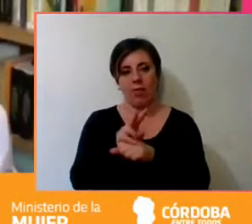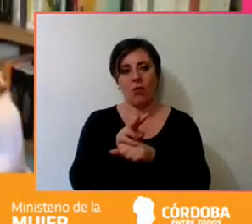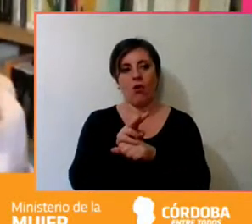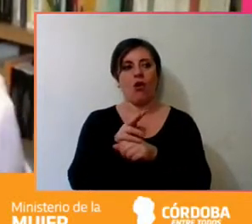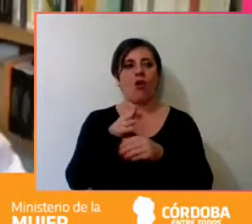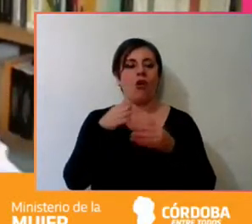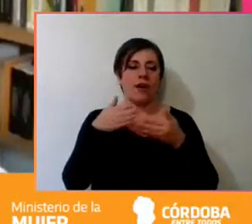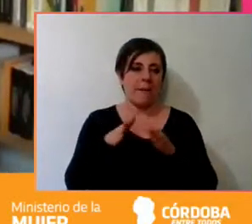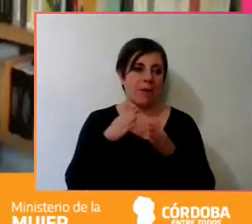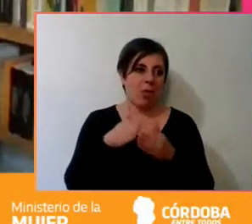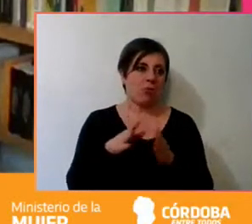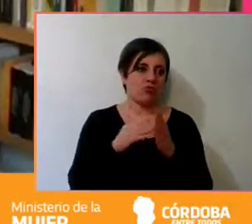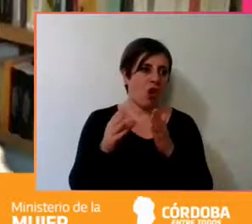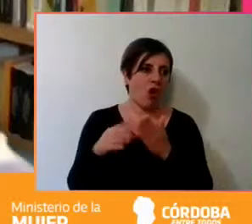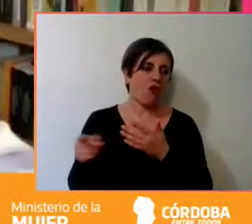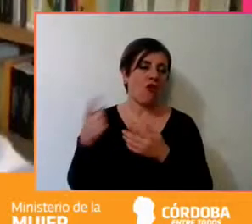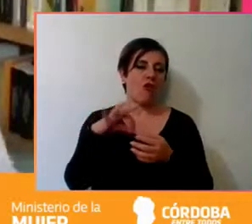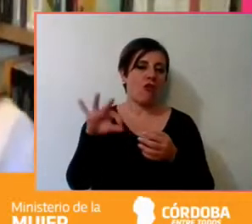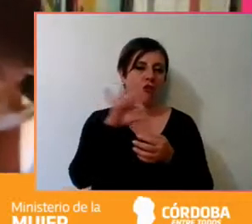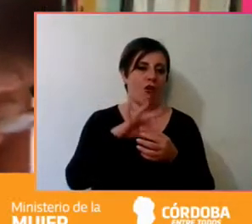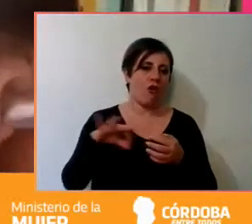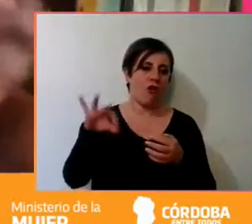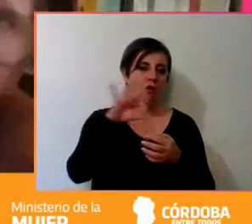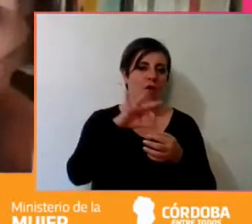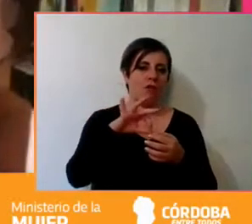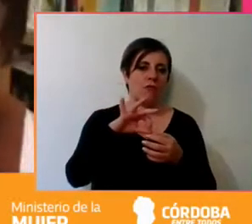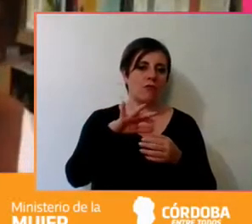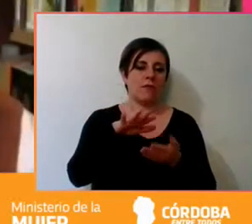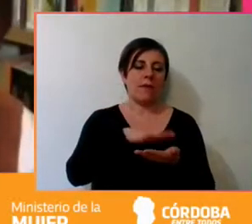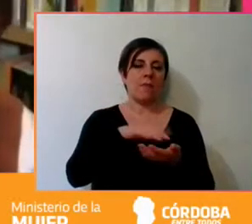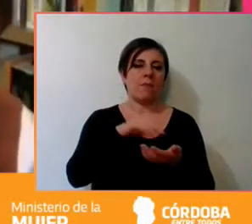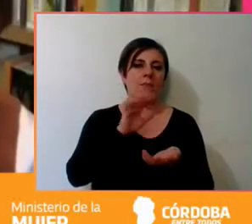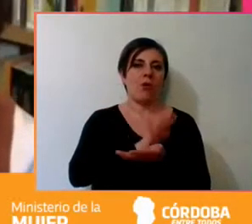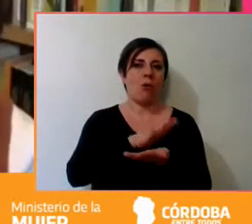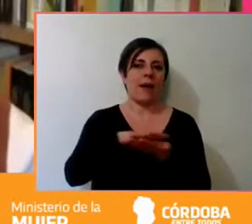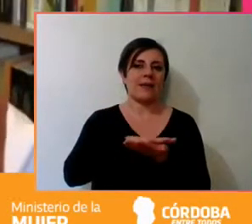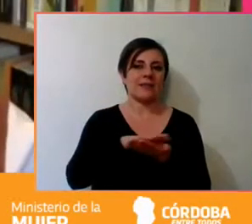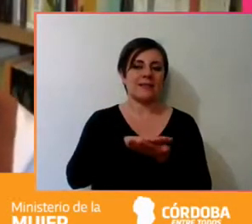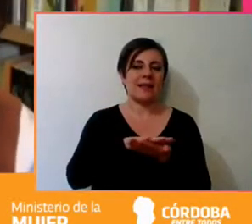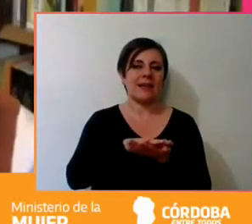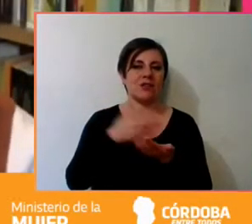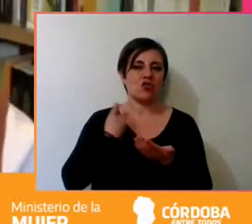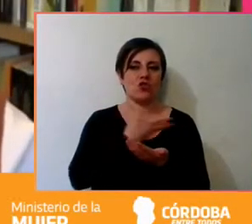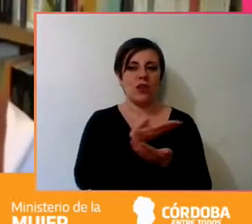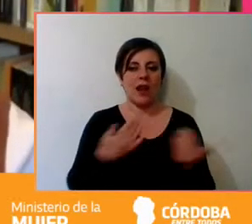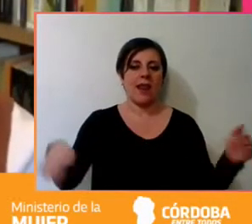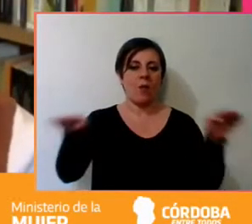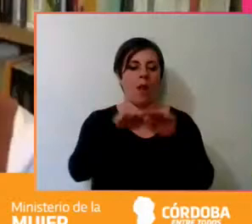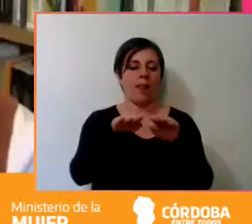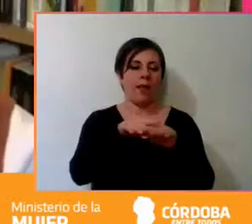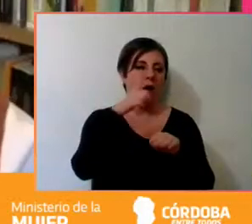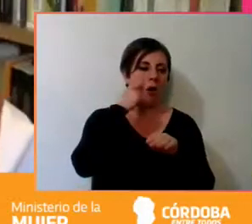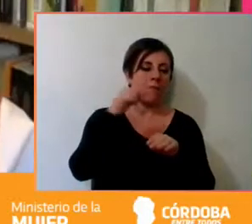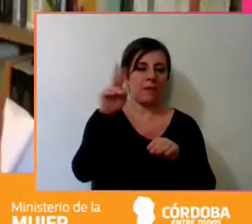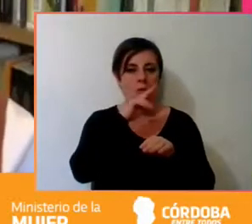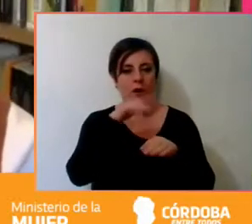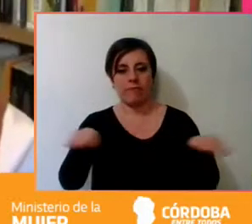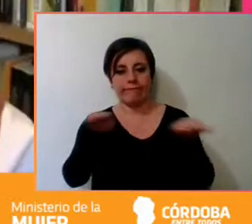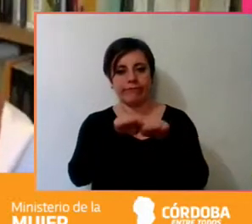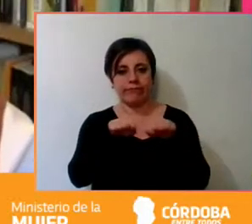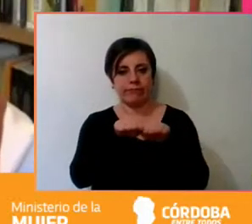y que pasa por crear un piso social de igualdad entre hombres y mujeres en términos